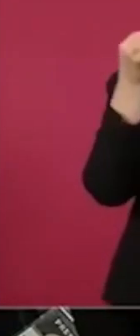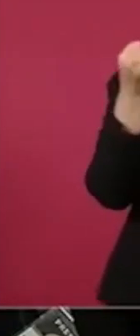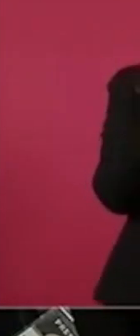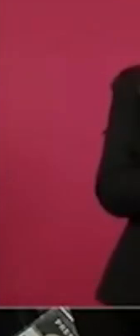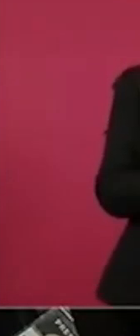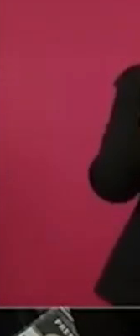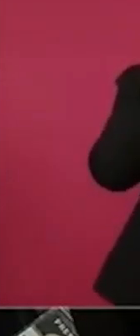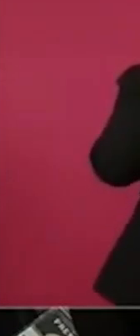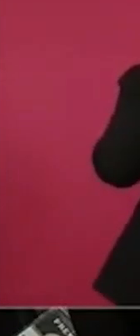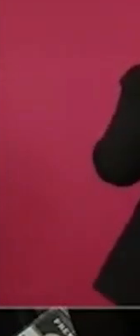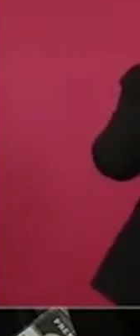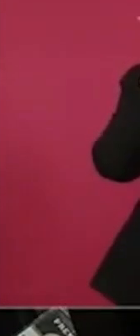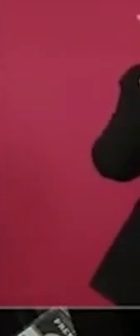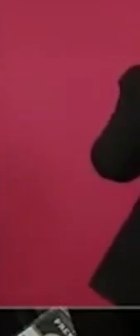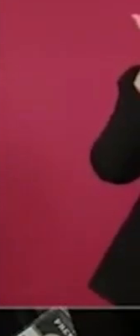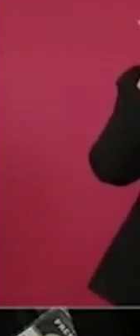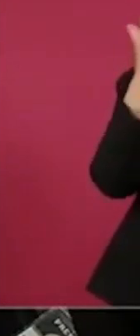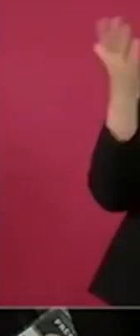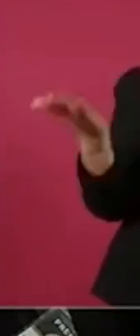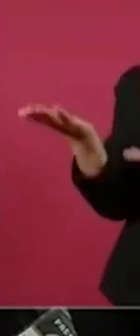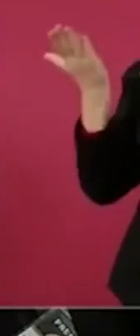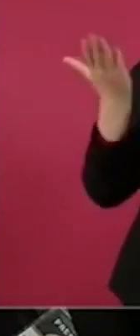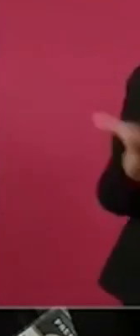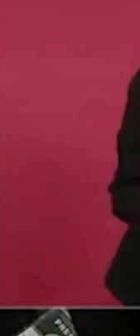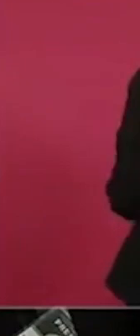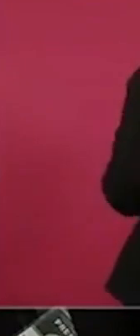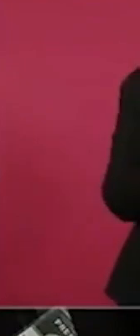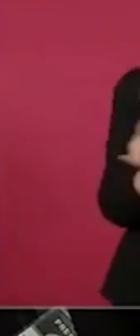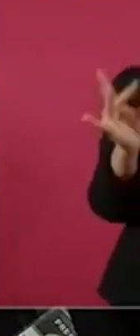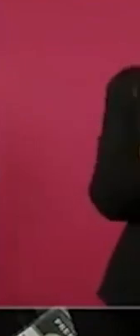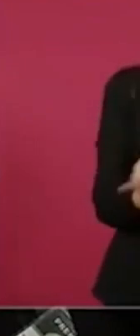esa es una amenaza hacia adelante.